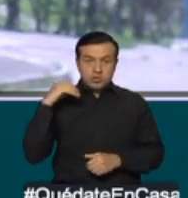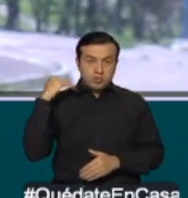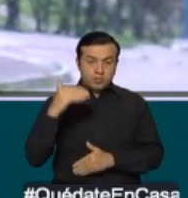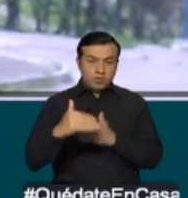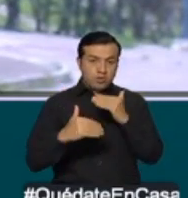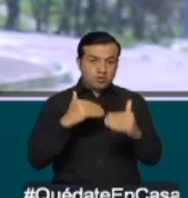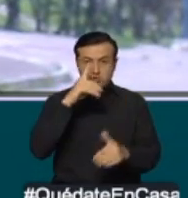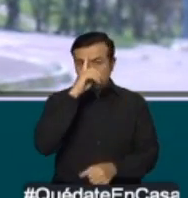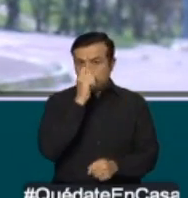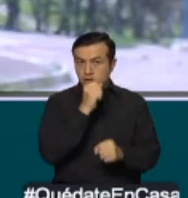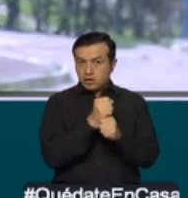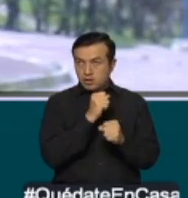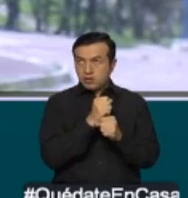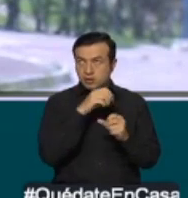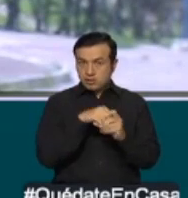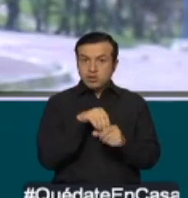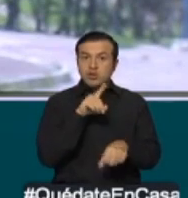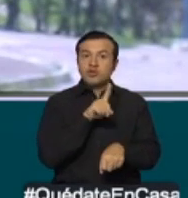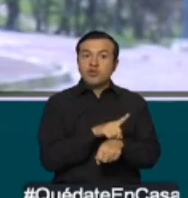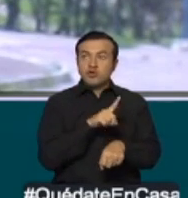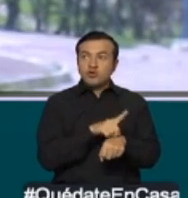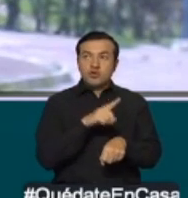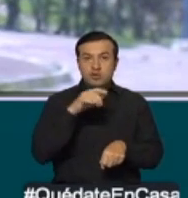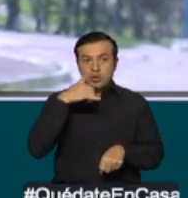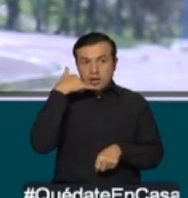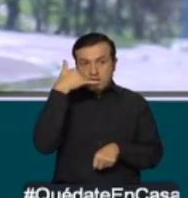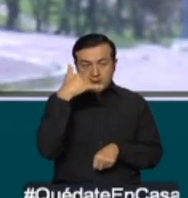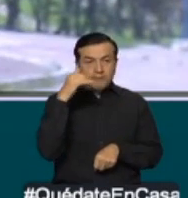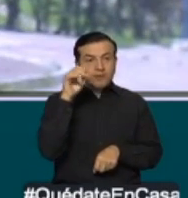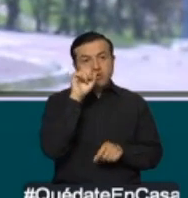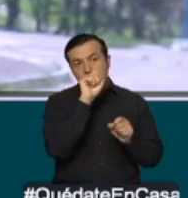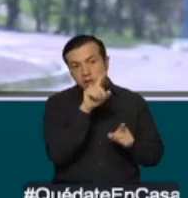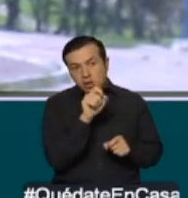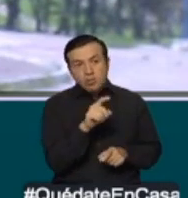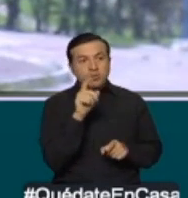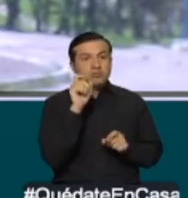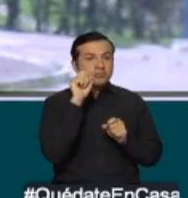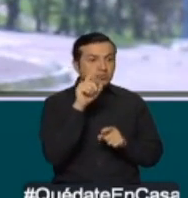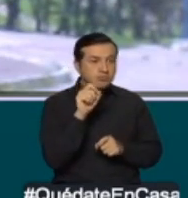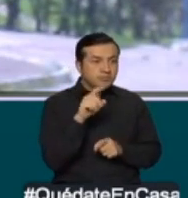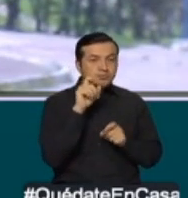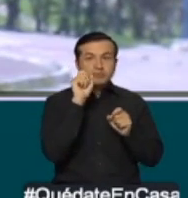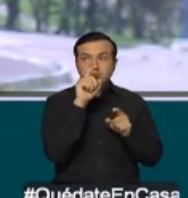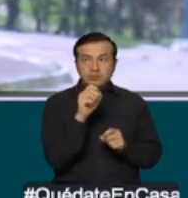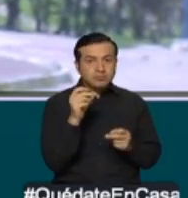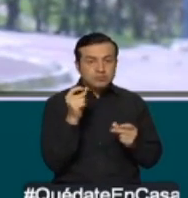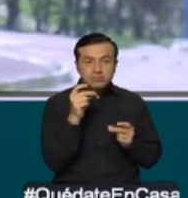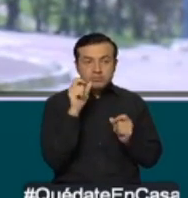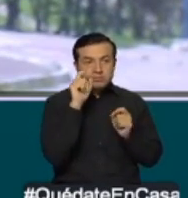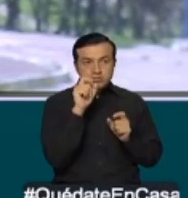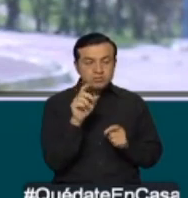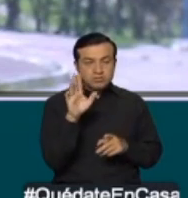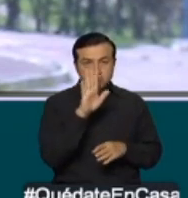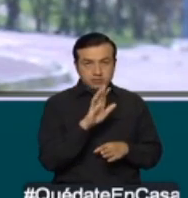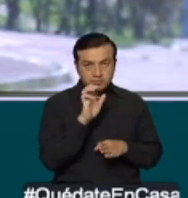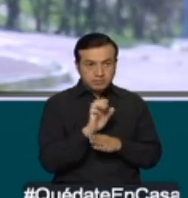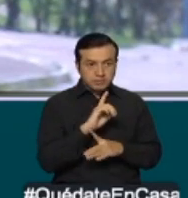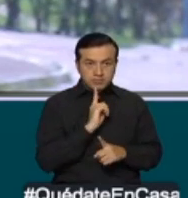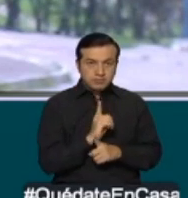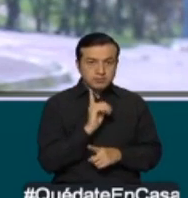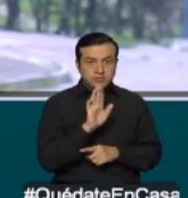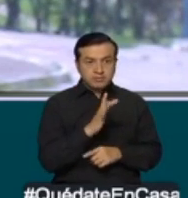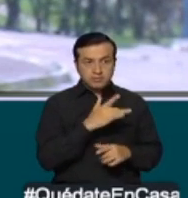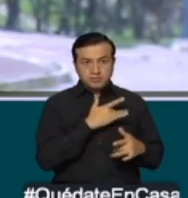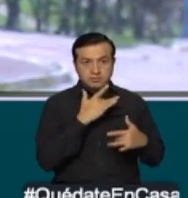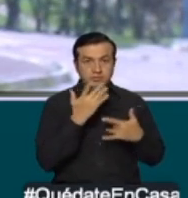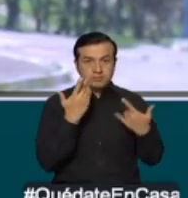telemedicina es decir un médico está a través del teléfono absorbiendo las inquietudes haciendo una consulta rápida con los ecuatorianos que sienten síntomas